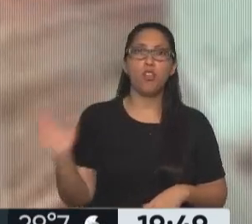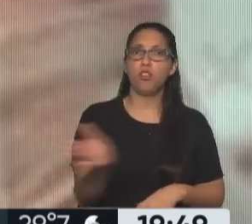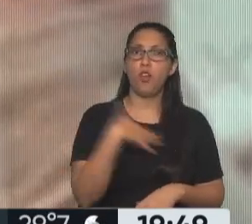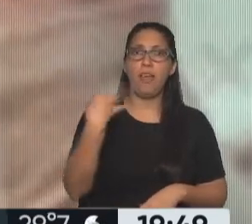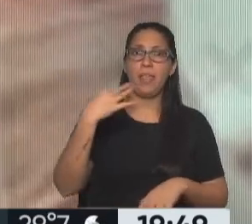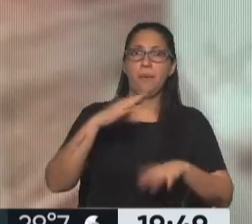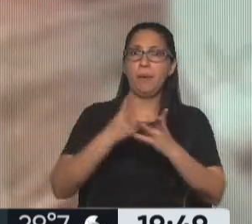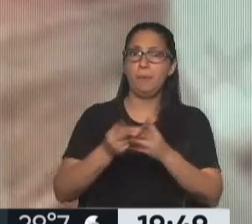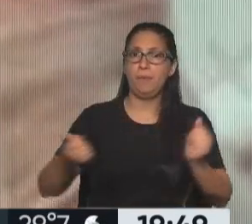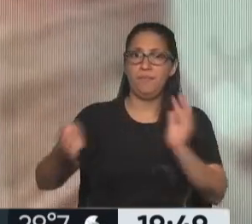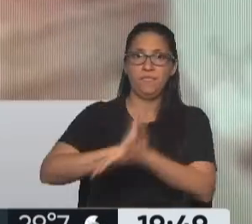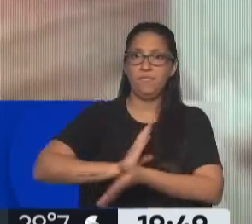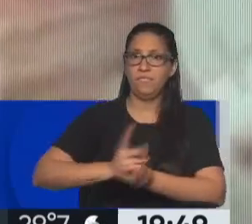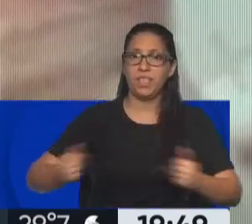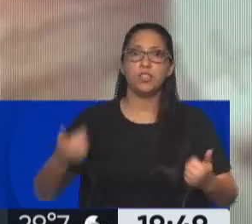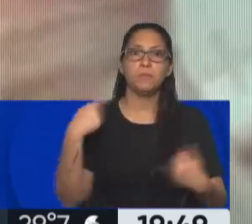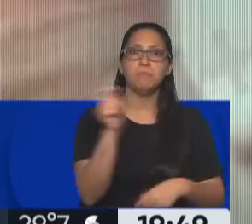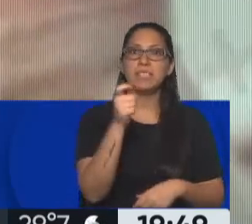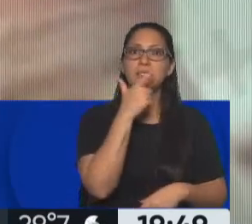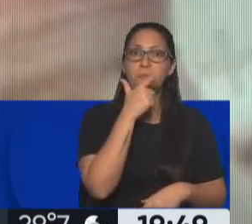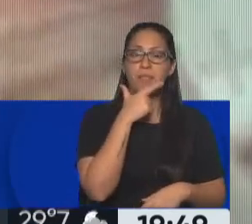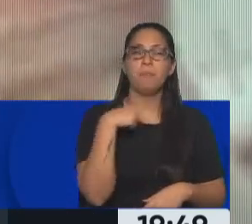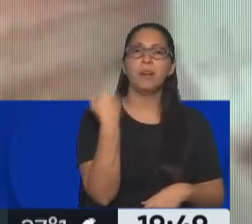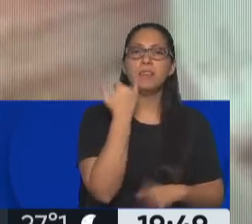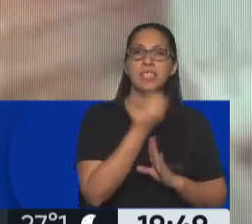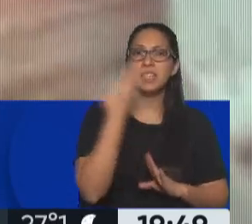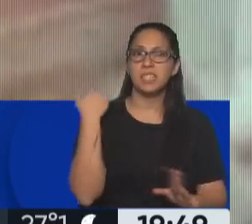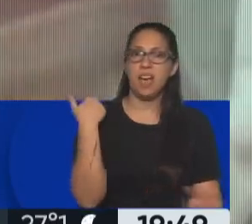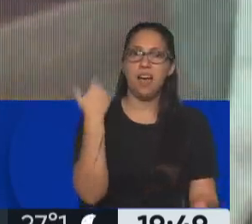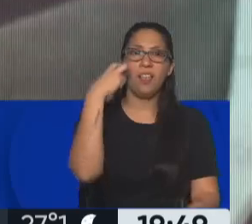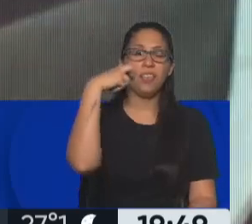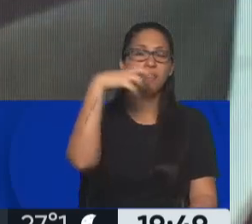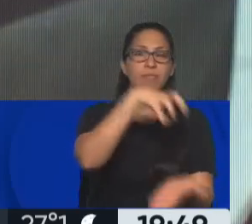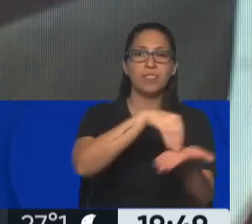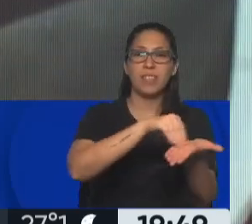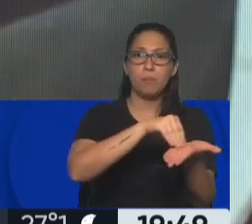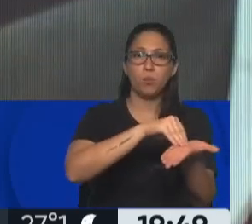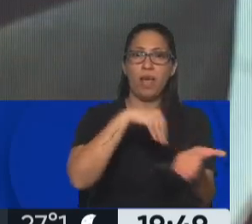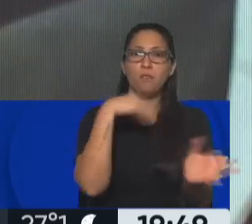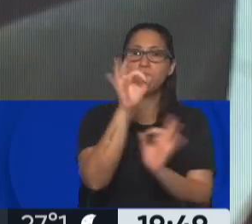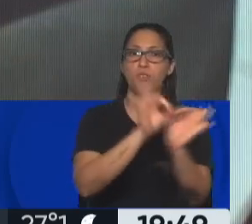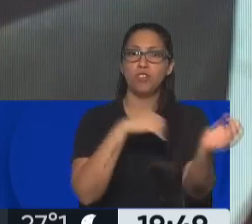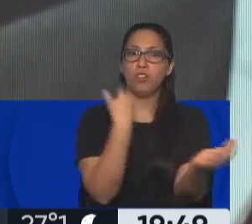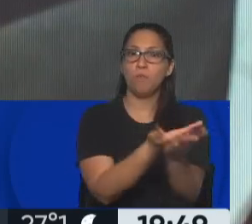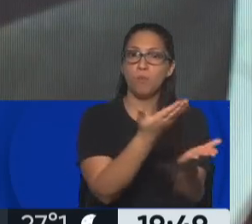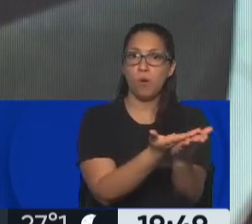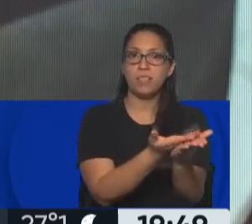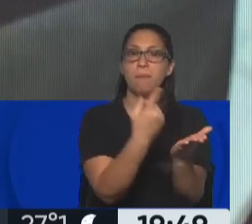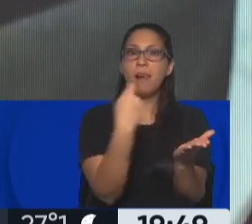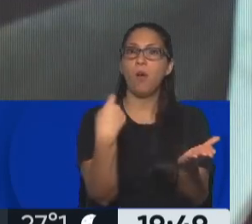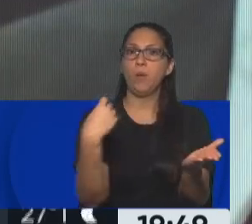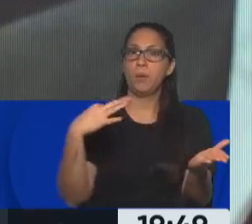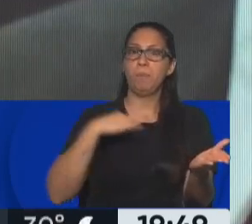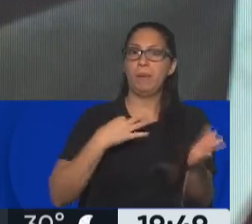y es por eso que en el mes de septiembre se presentó en la Cámara de Diputados un proyecto para eliminar las jubilaciones